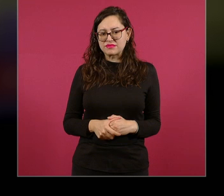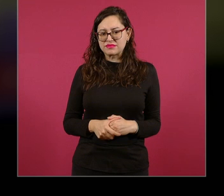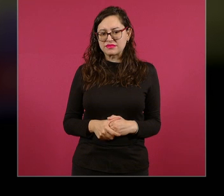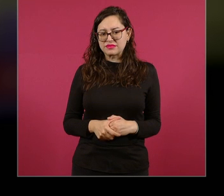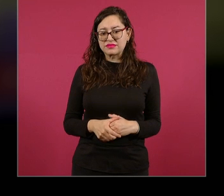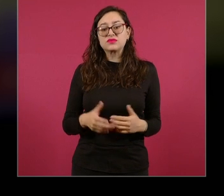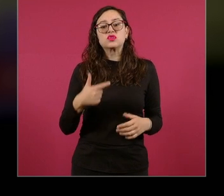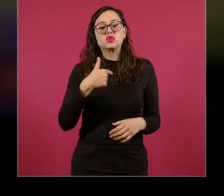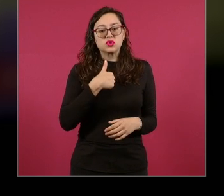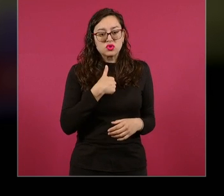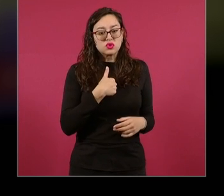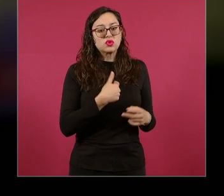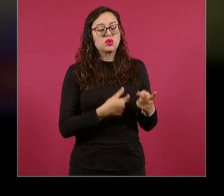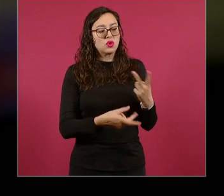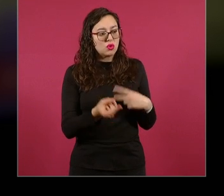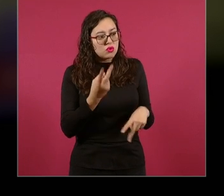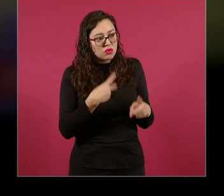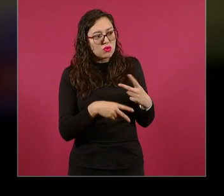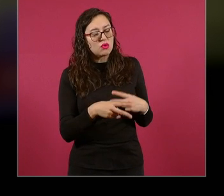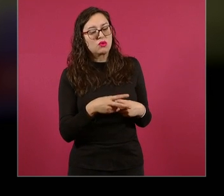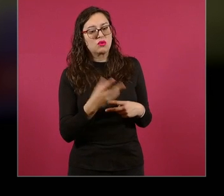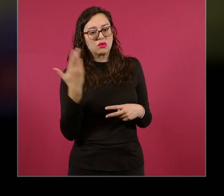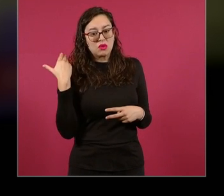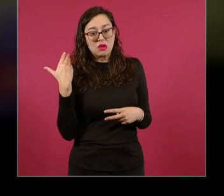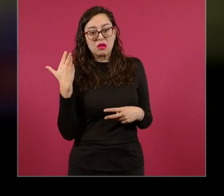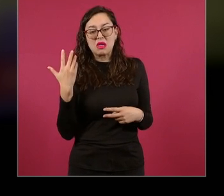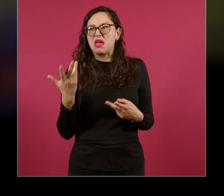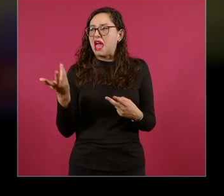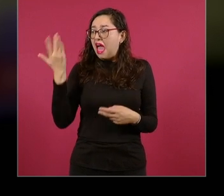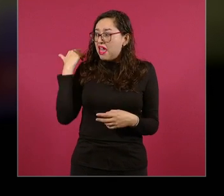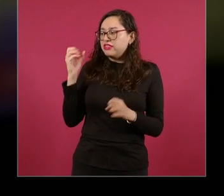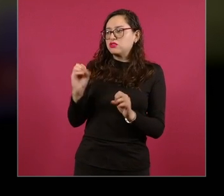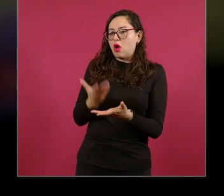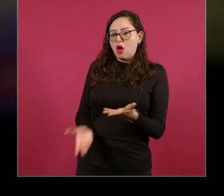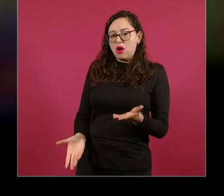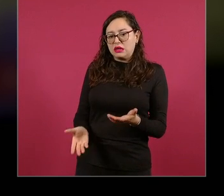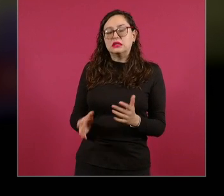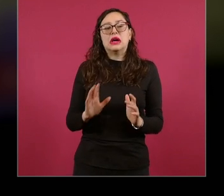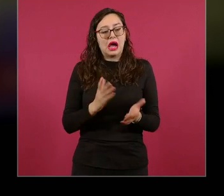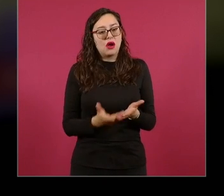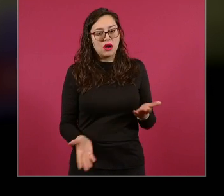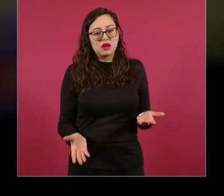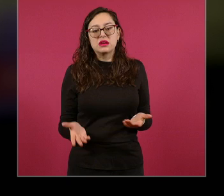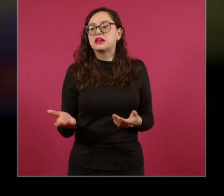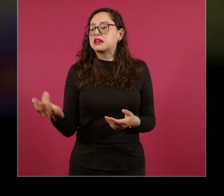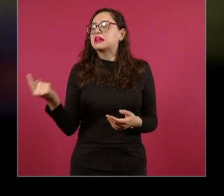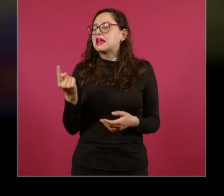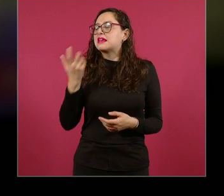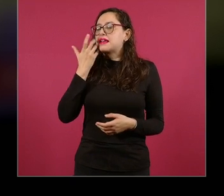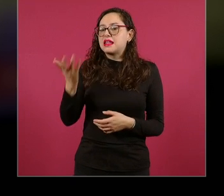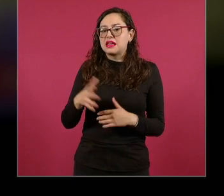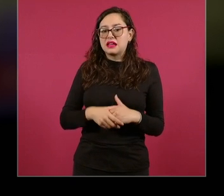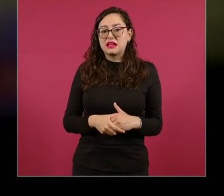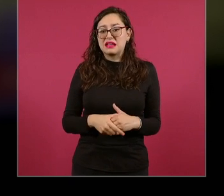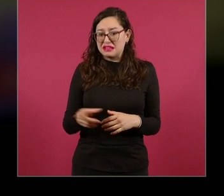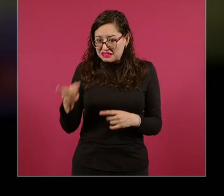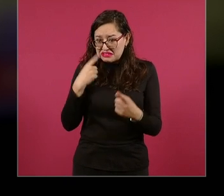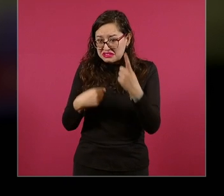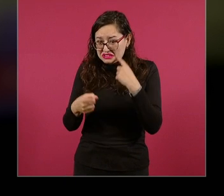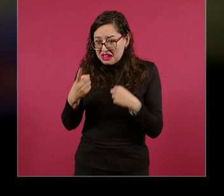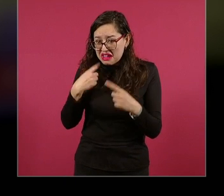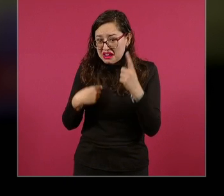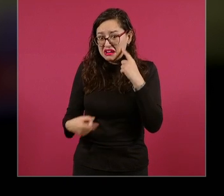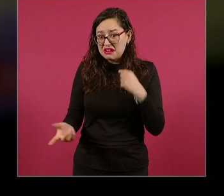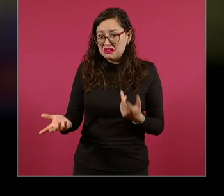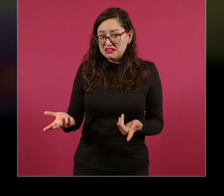Venía yo a levantar una. Otra vez. Vengo, vengo, Siente, siente, siente. Viene a levantar una. ¿Va usted a chillar? No. Entonces